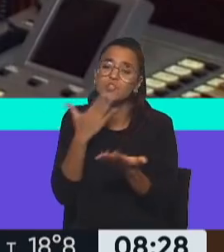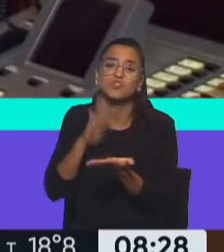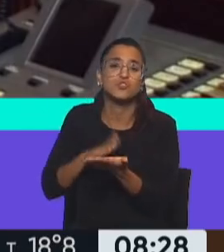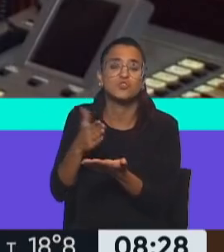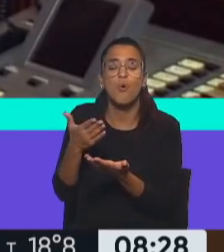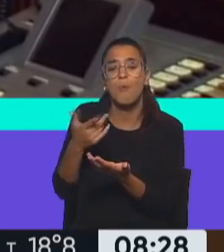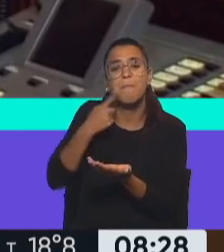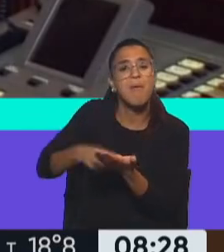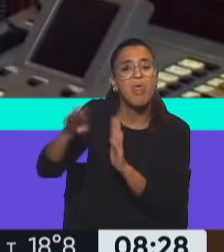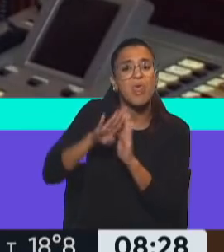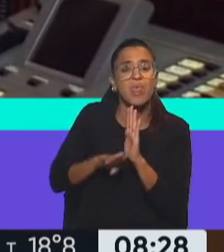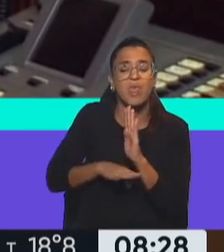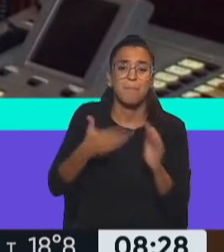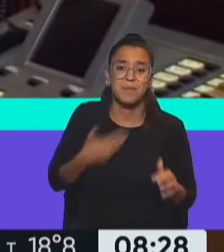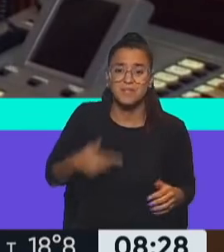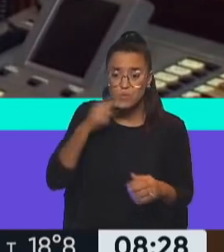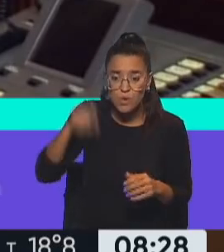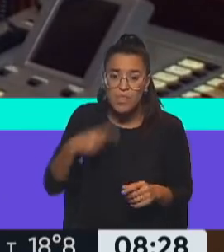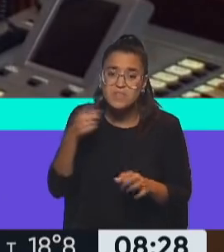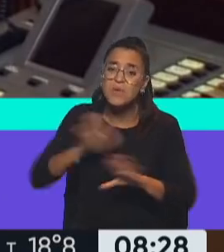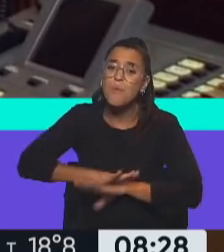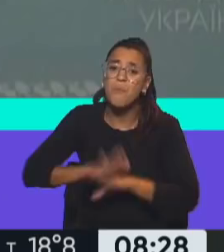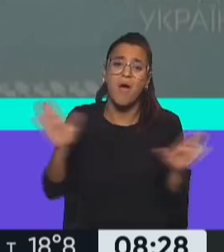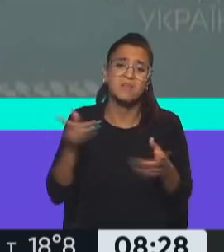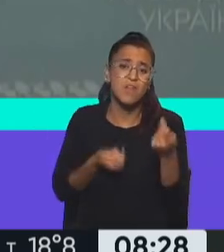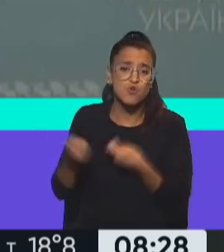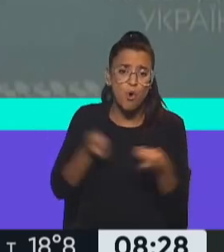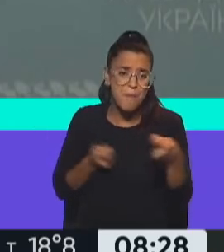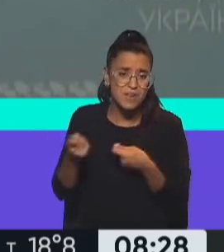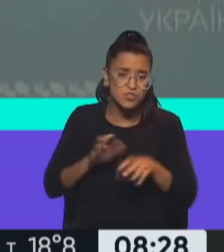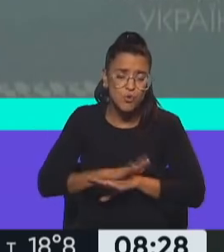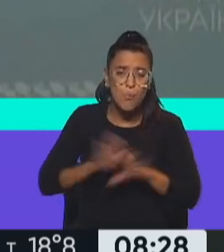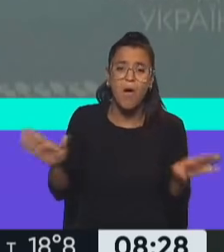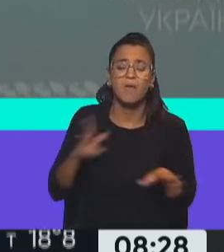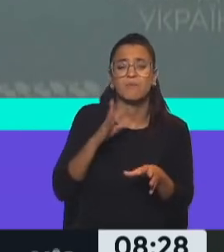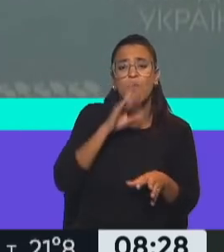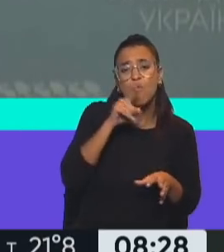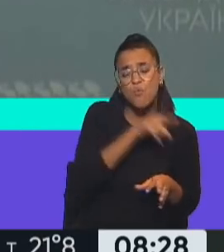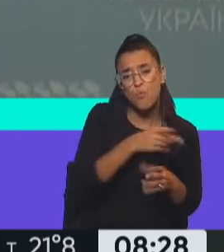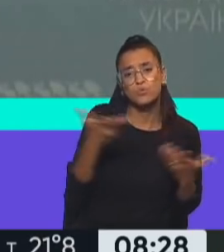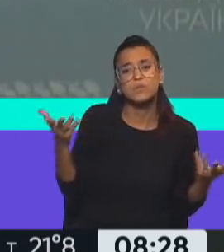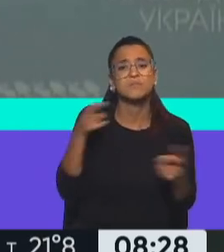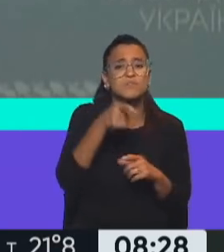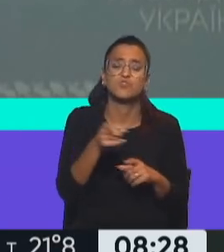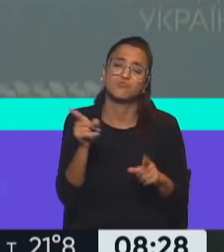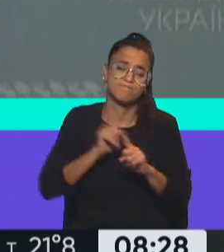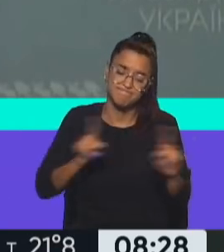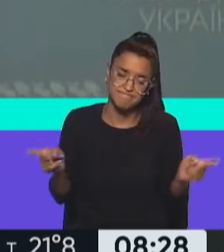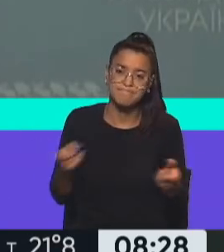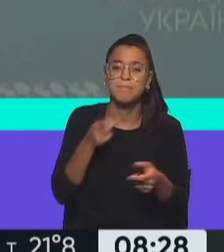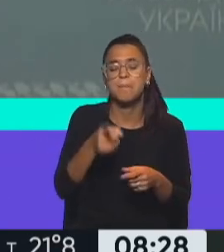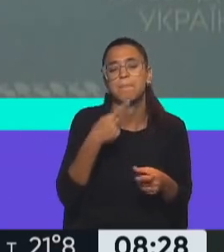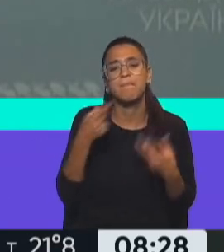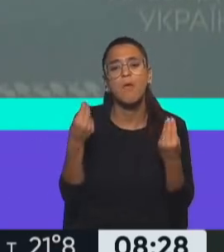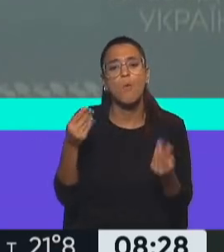tomar. Zelensky había pedido que se detenga totalmente el comercio con Rusia y bueno, y eso no sucedió. ¿Cuáles son